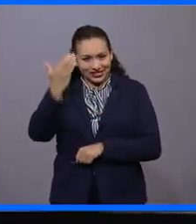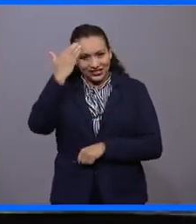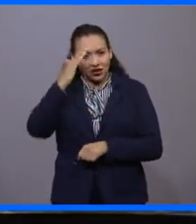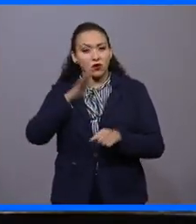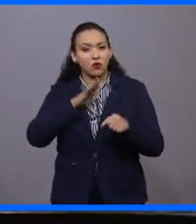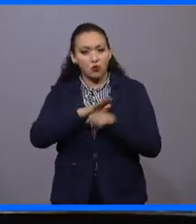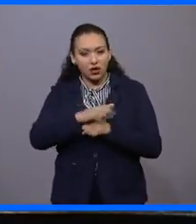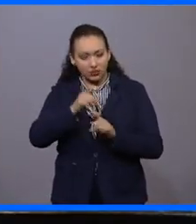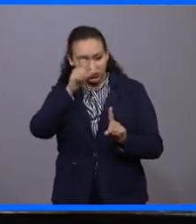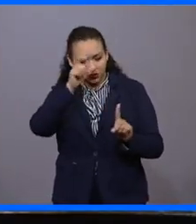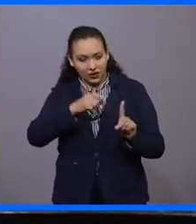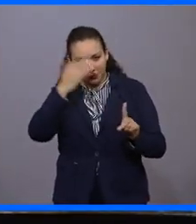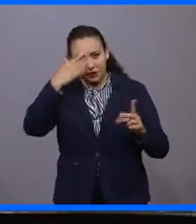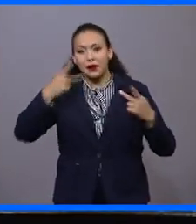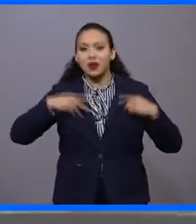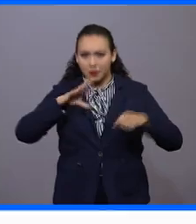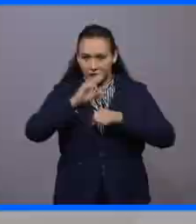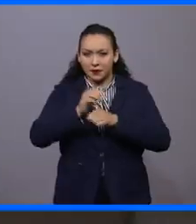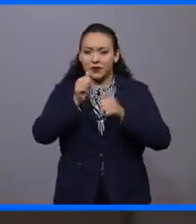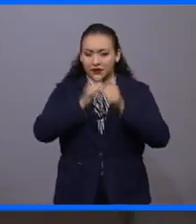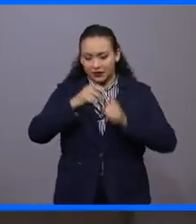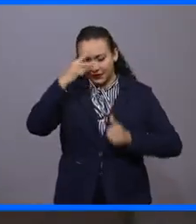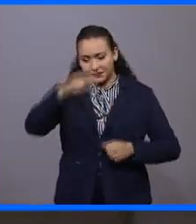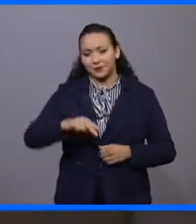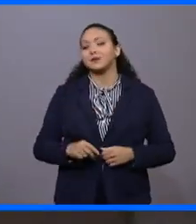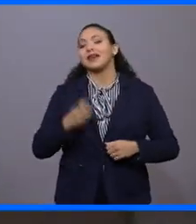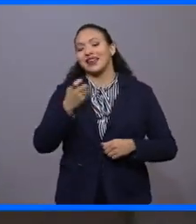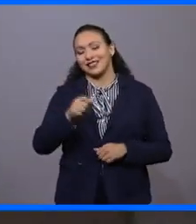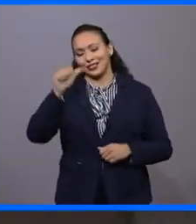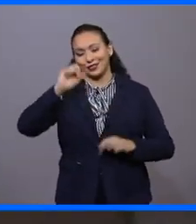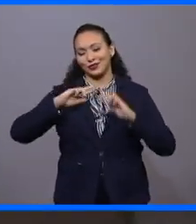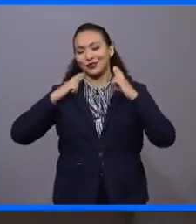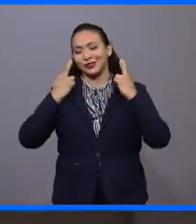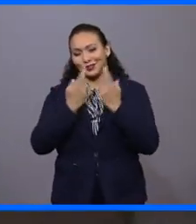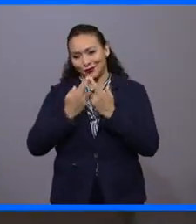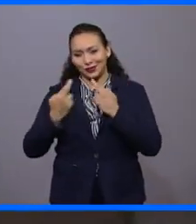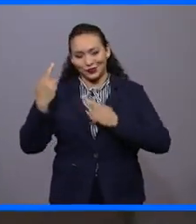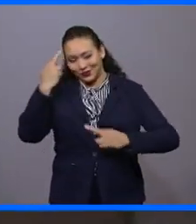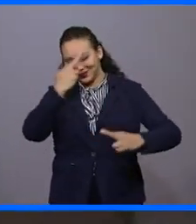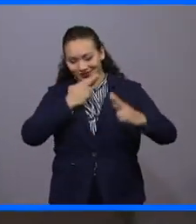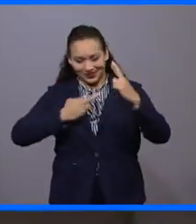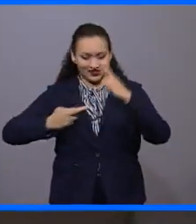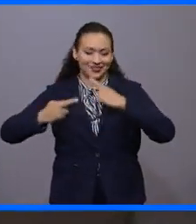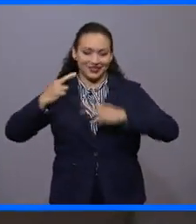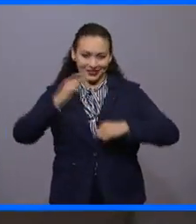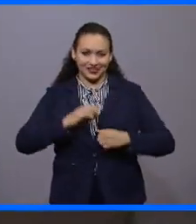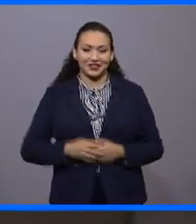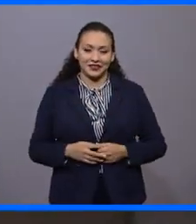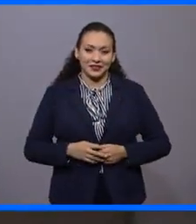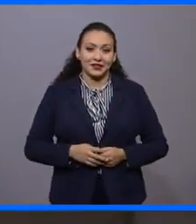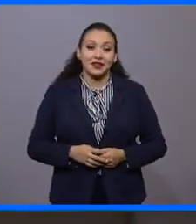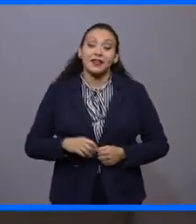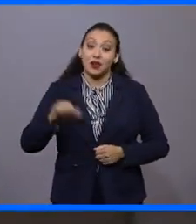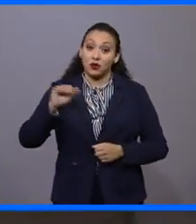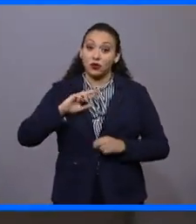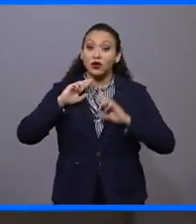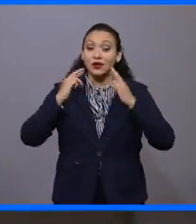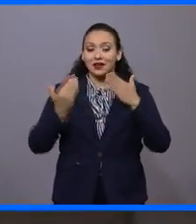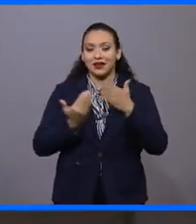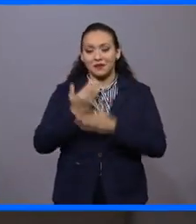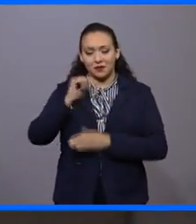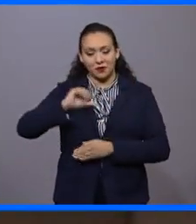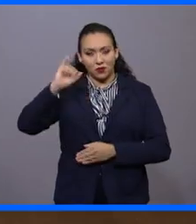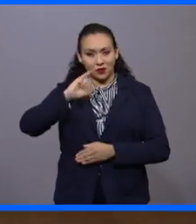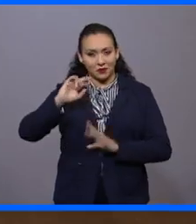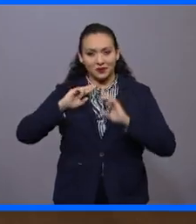de la condición de persona refugiada. Es parte, pues, de lo resuelto por el Pleno de la Suprema Corte de Justicia en la sesión de este